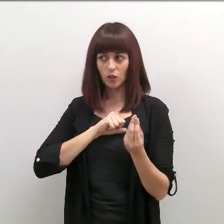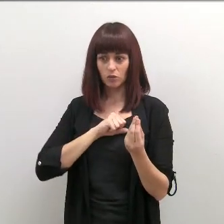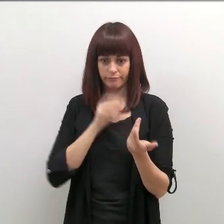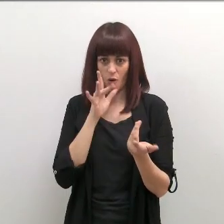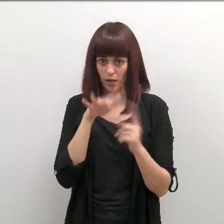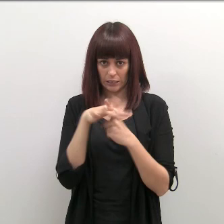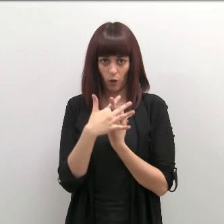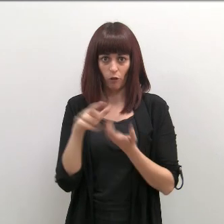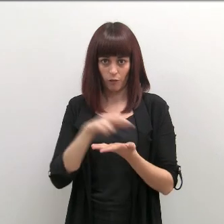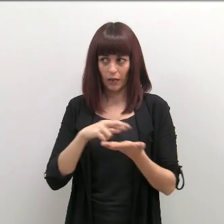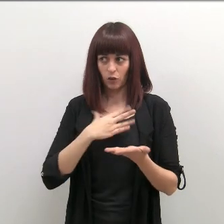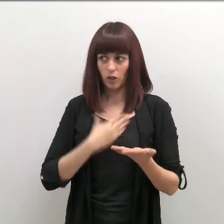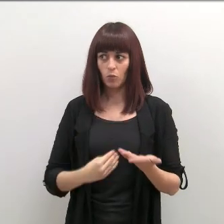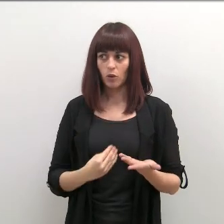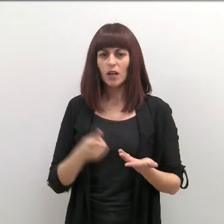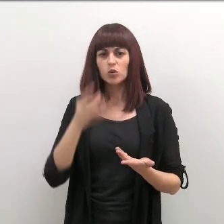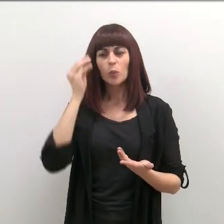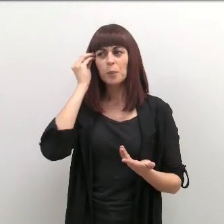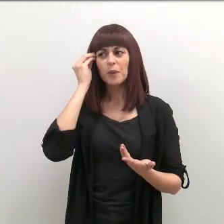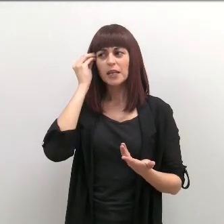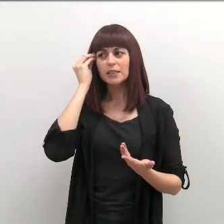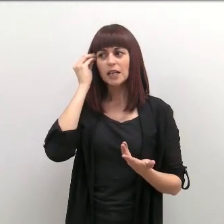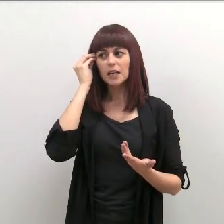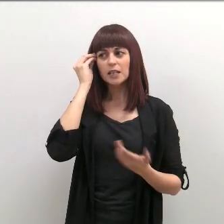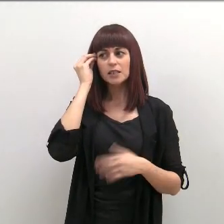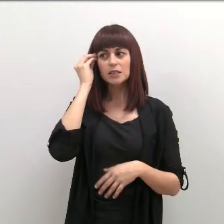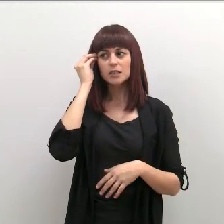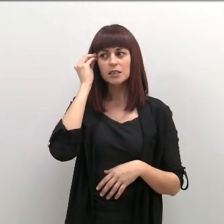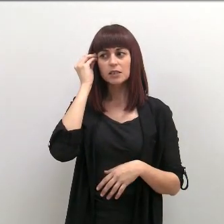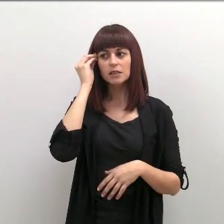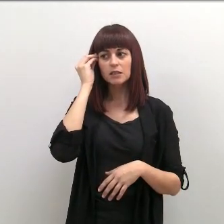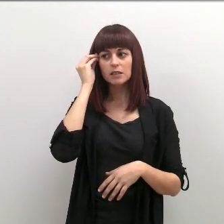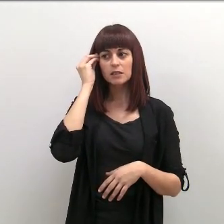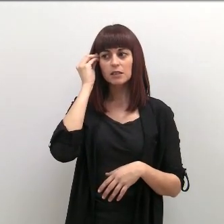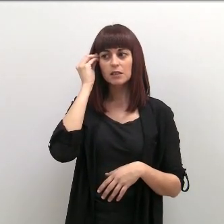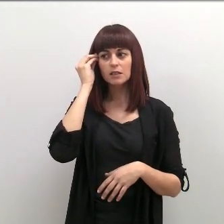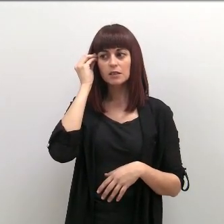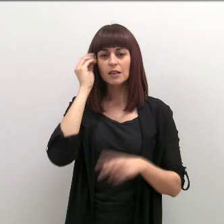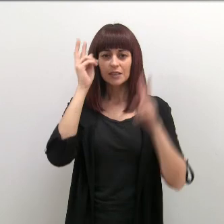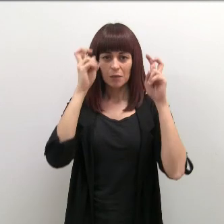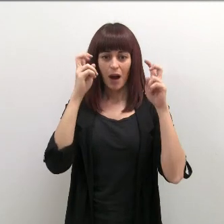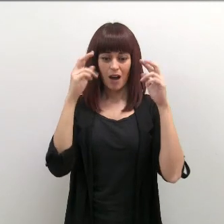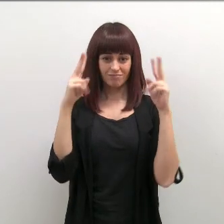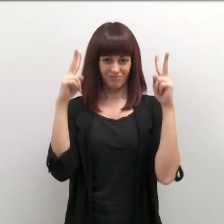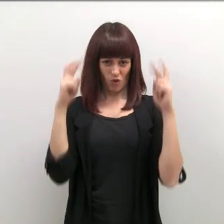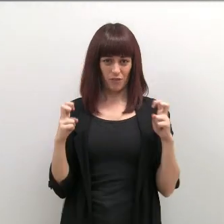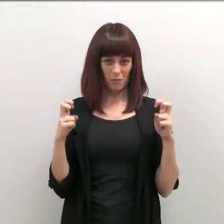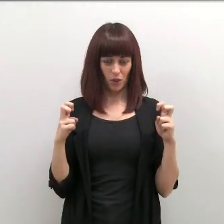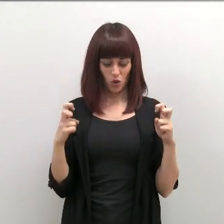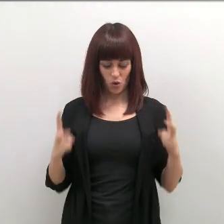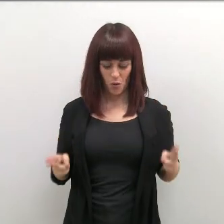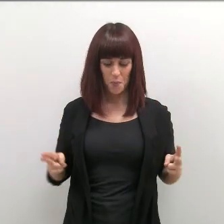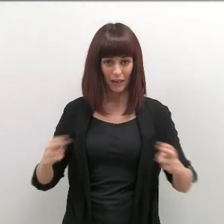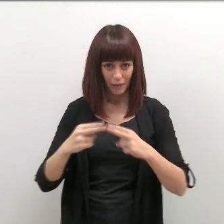encontramos, si consideran que fue un error haber aliviado el confinamiento perimetral durante la